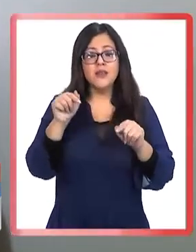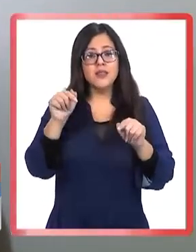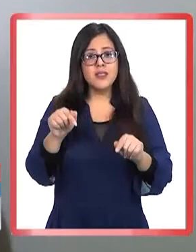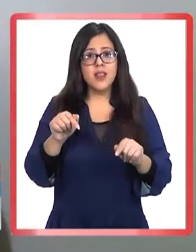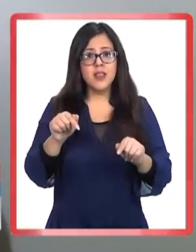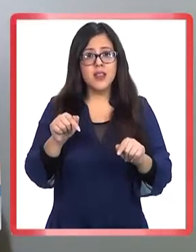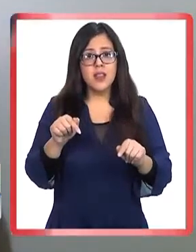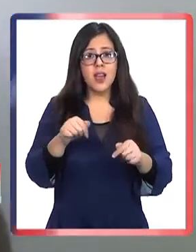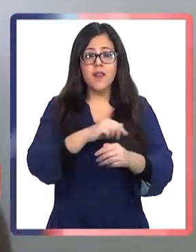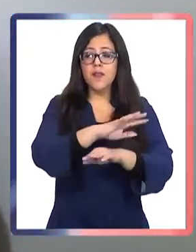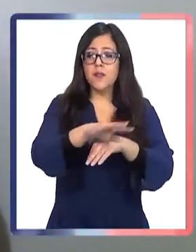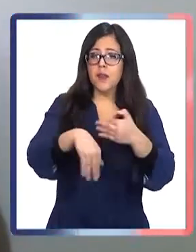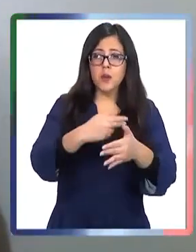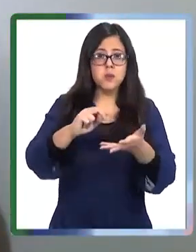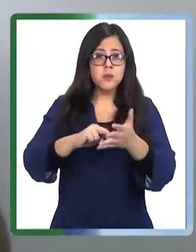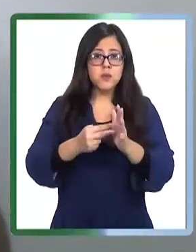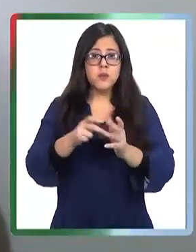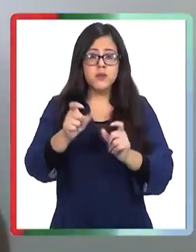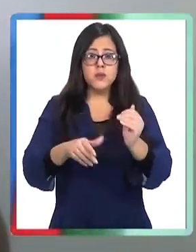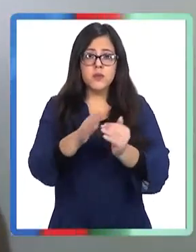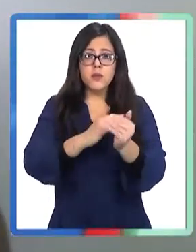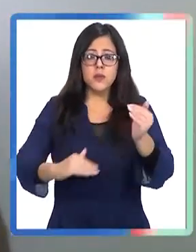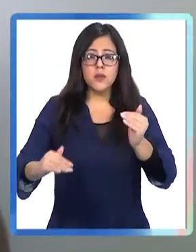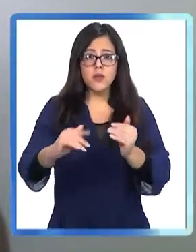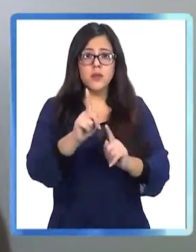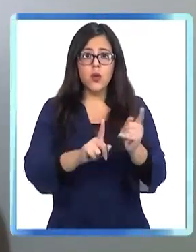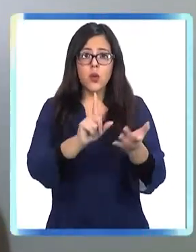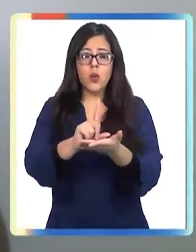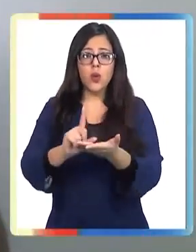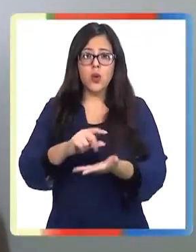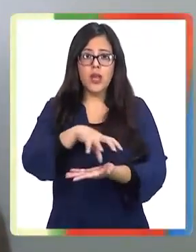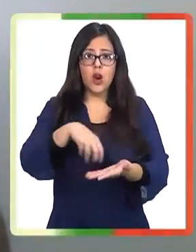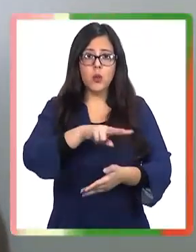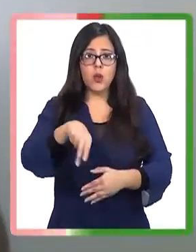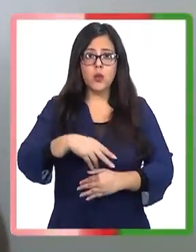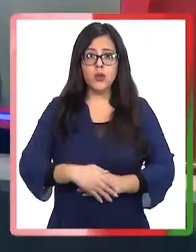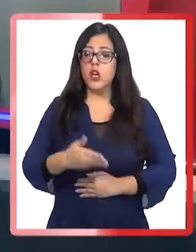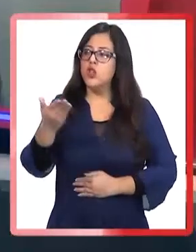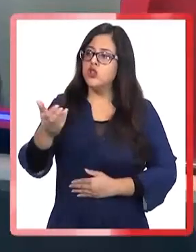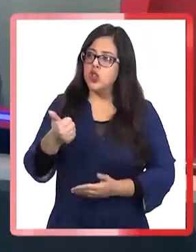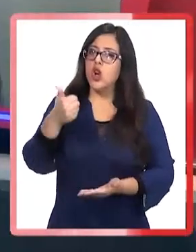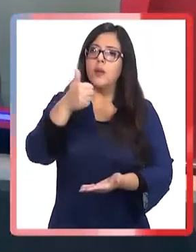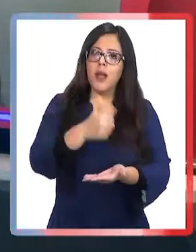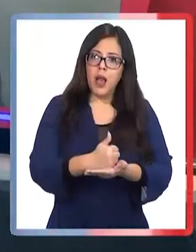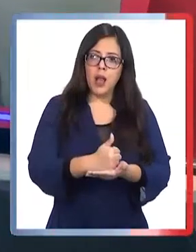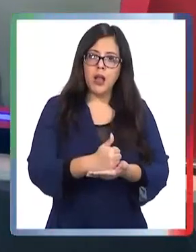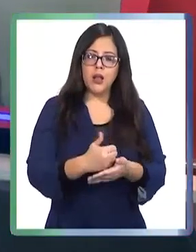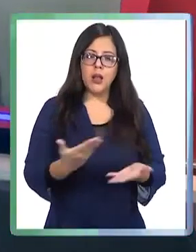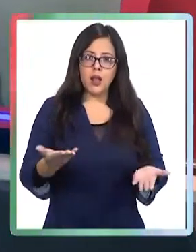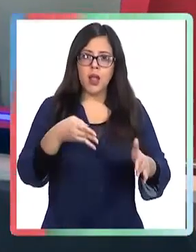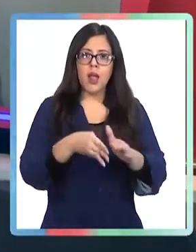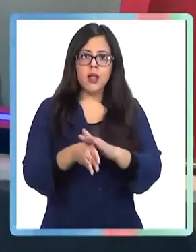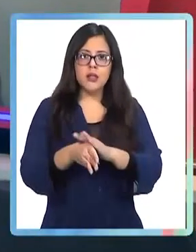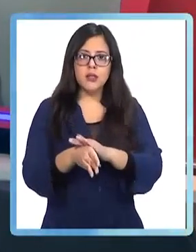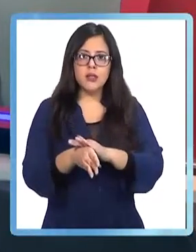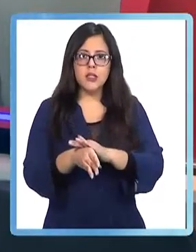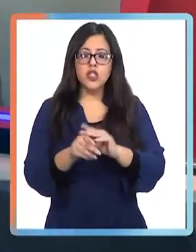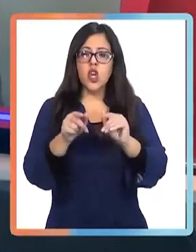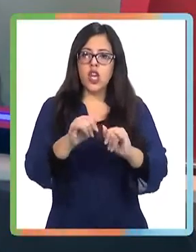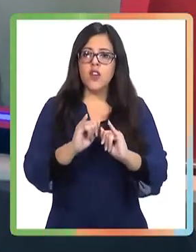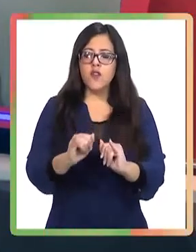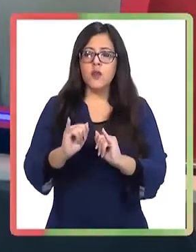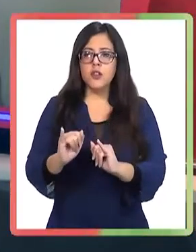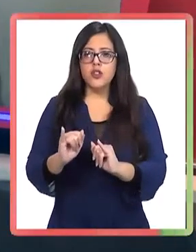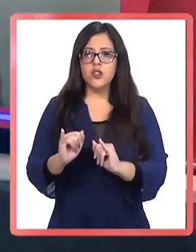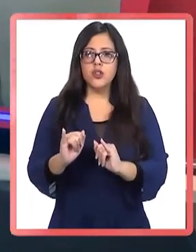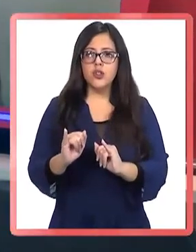se ha generado altercados y problemas con los vecinos de algunas localidades de nuestra comuna. Si usted como alcalde tiene acceso a